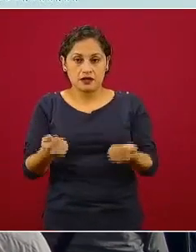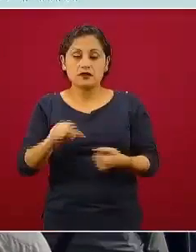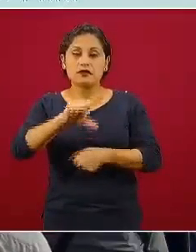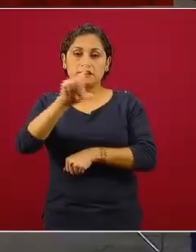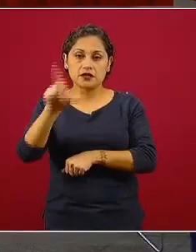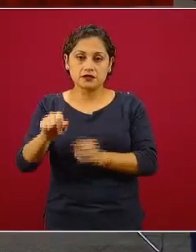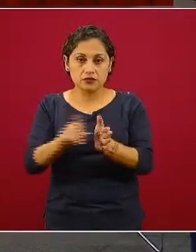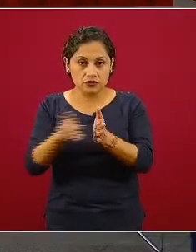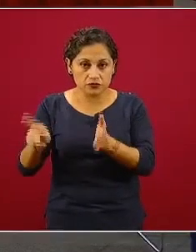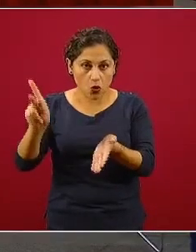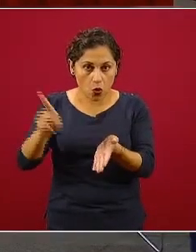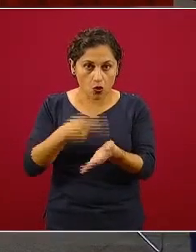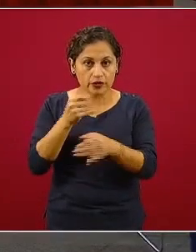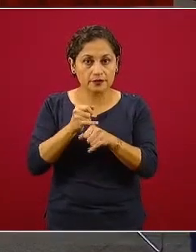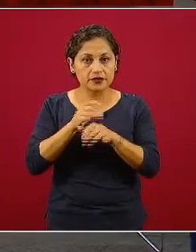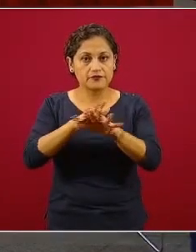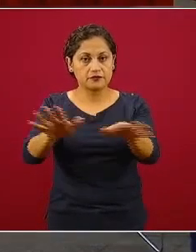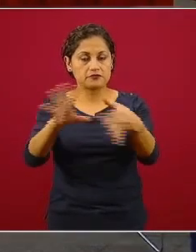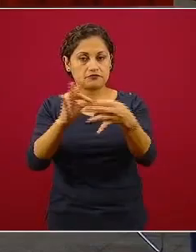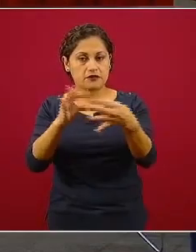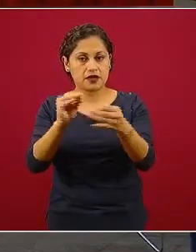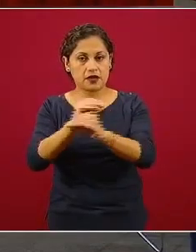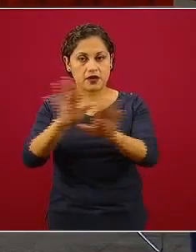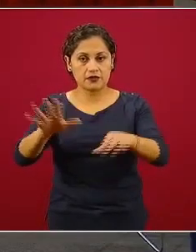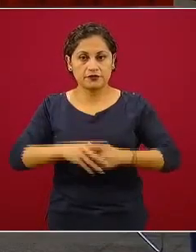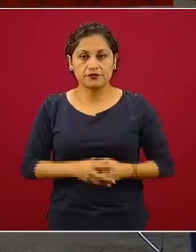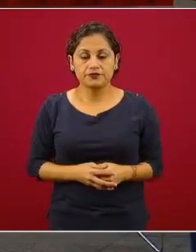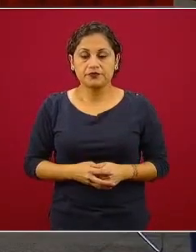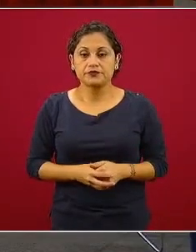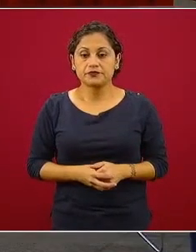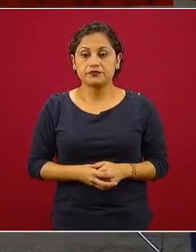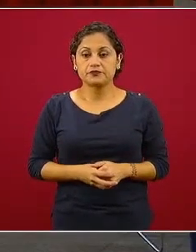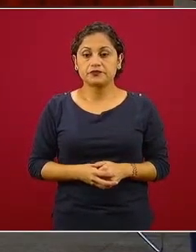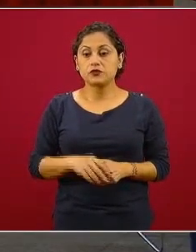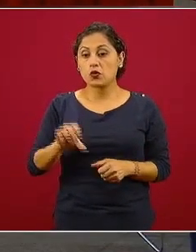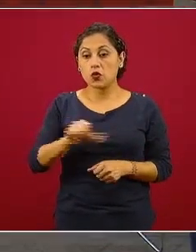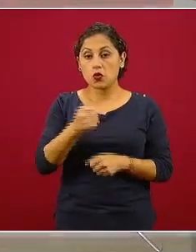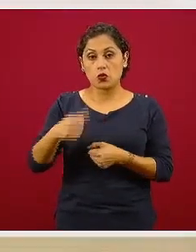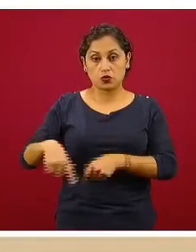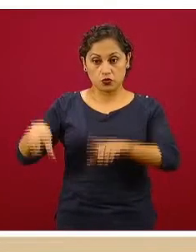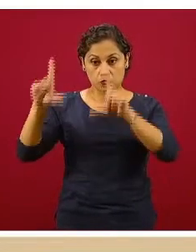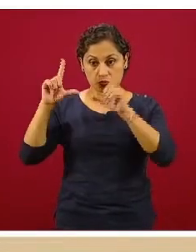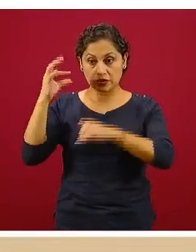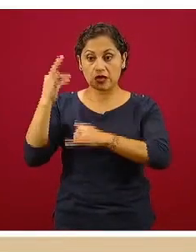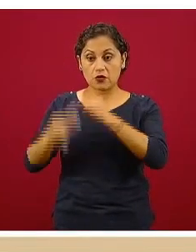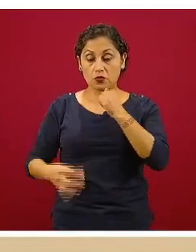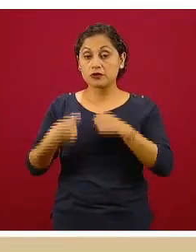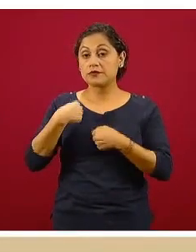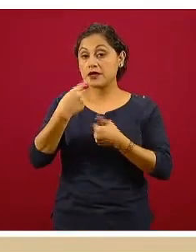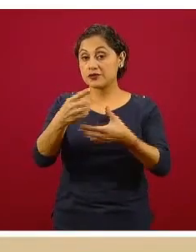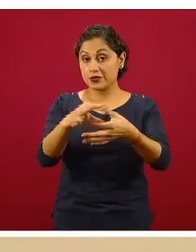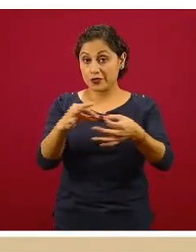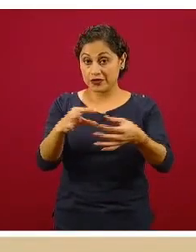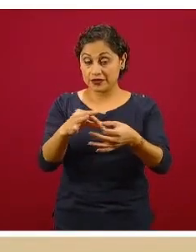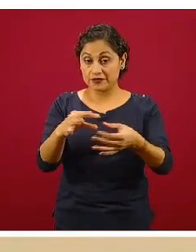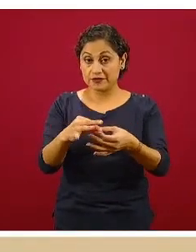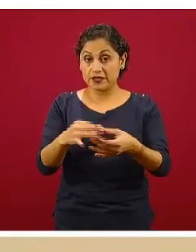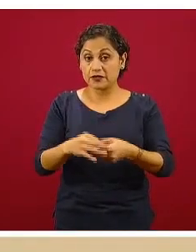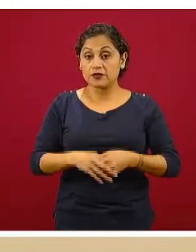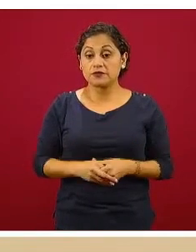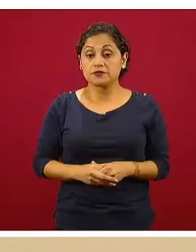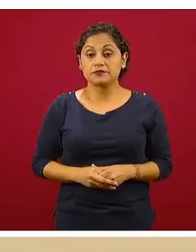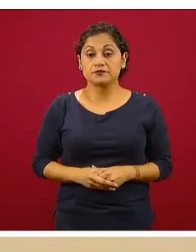detallada. La siguiente y última es esta, y es para explicar esta connotación,